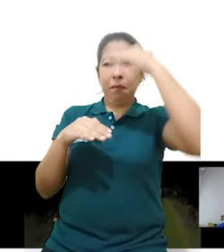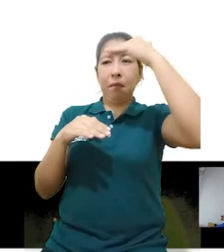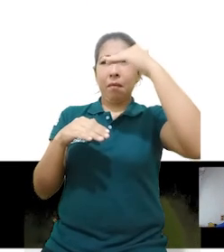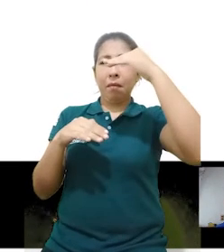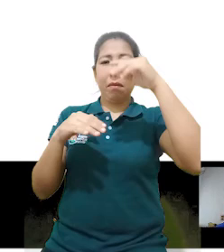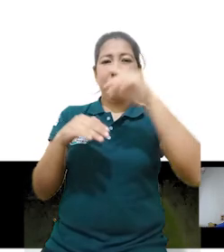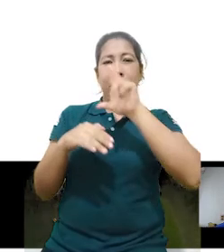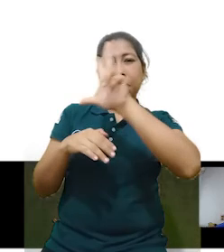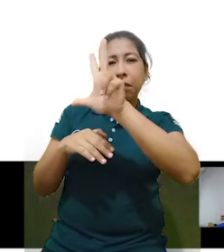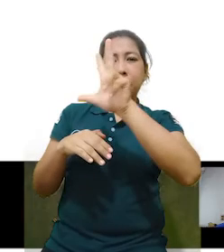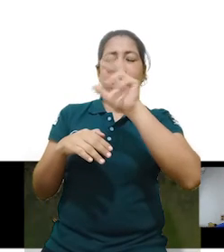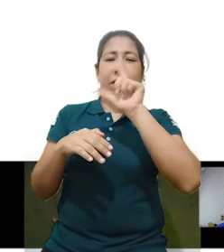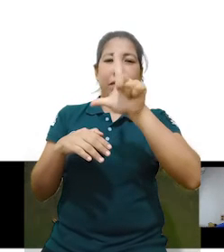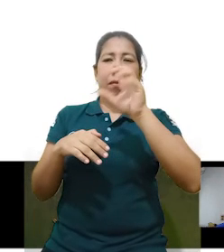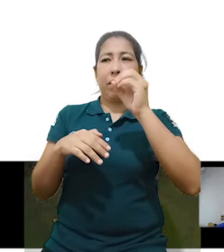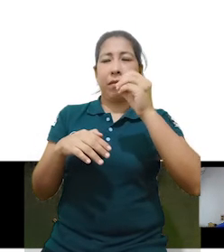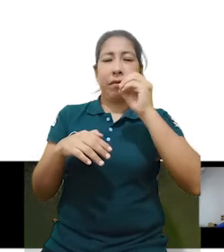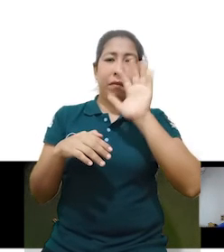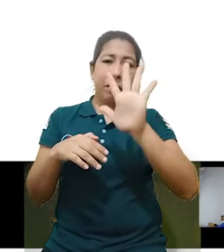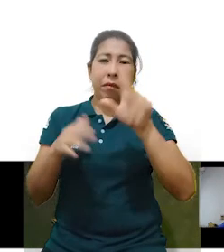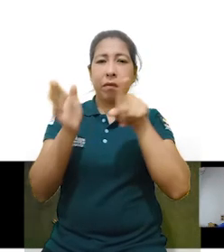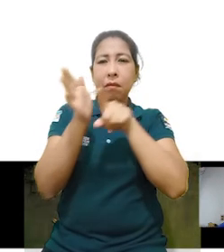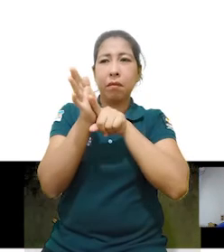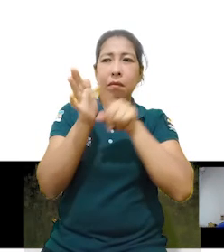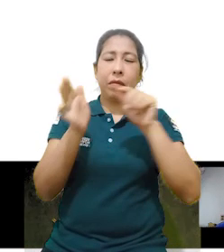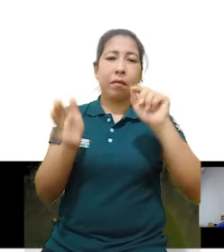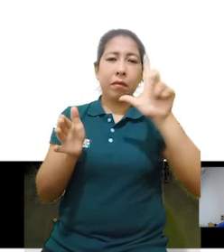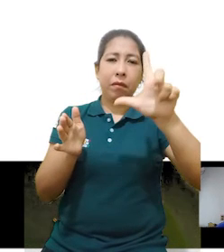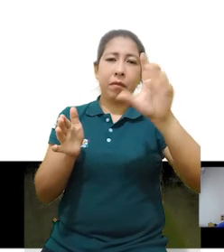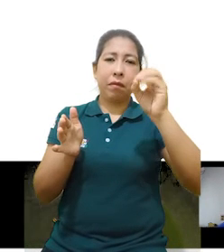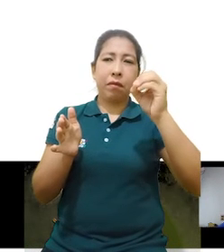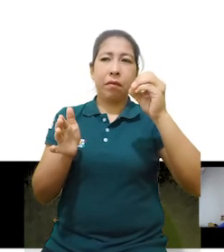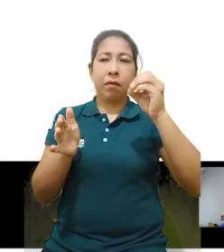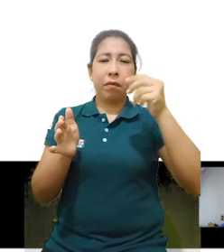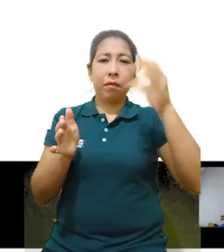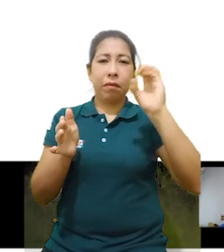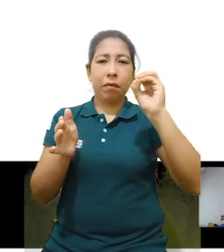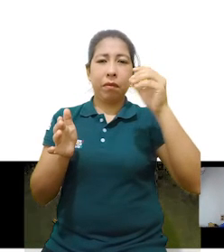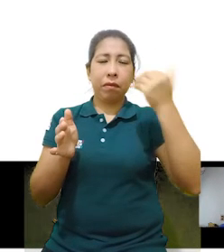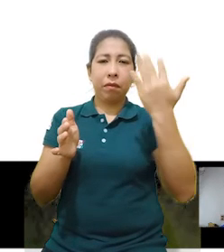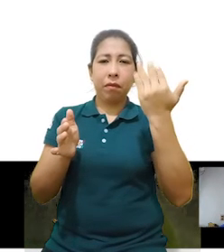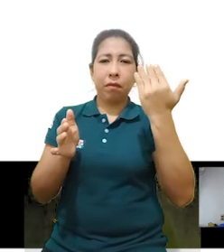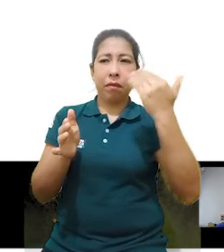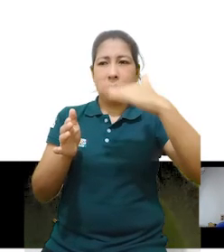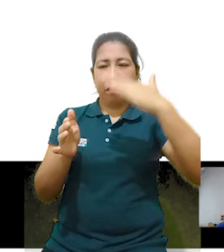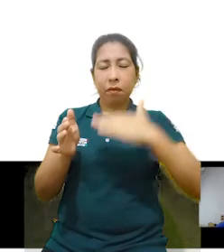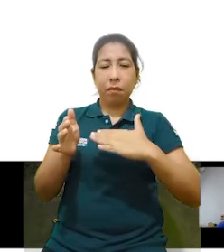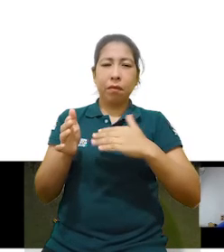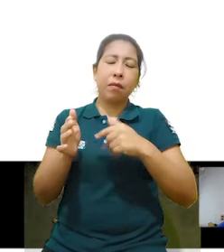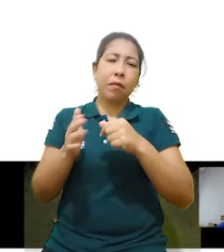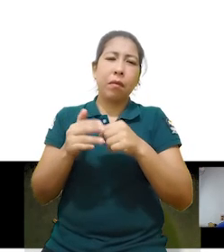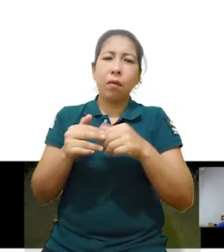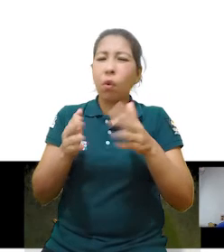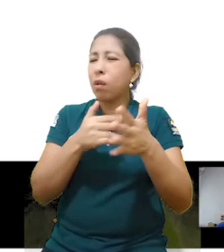de 5 menos logaritmo de 0.15. Noten que los logaritmos son en base 10, no hay ningún problema en sacar con